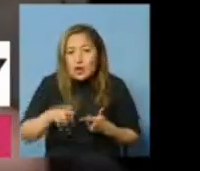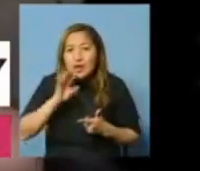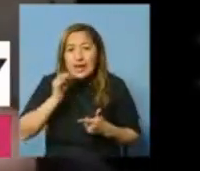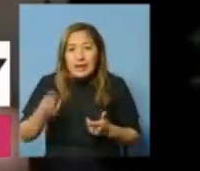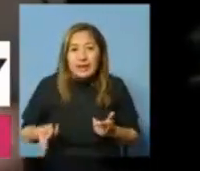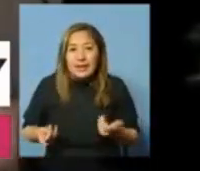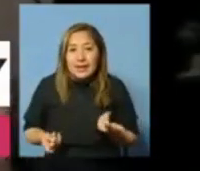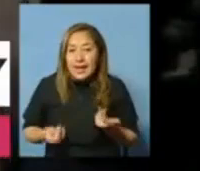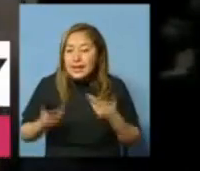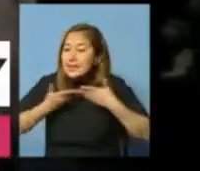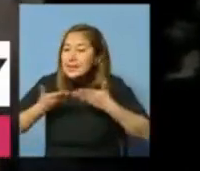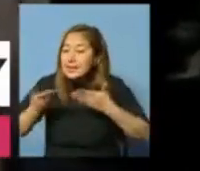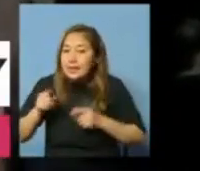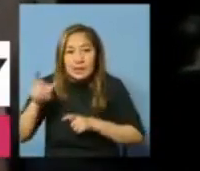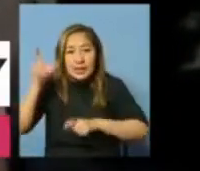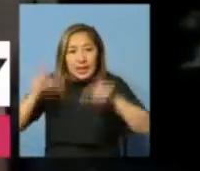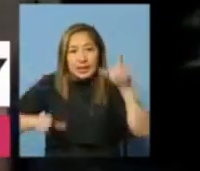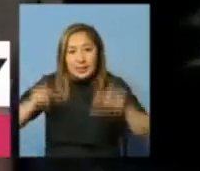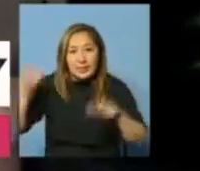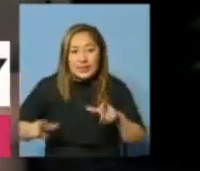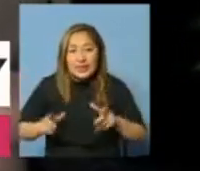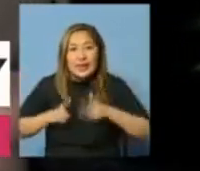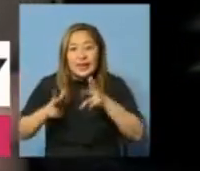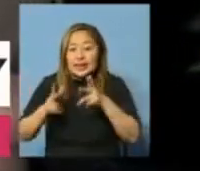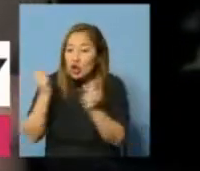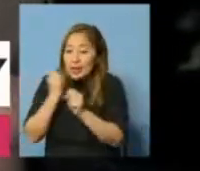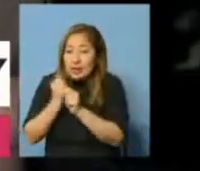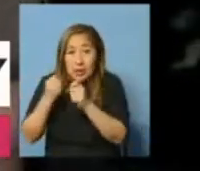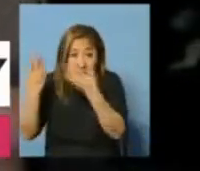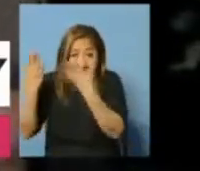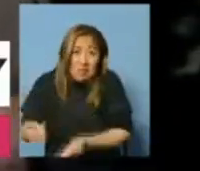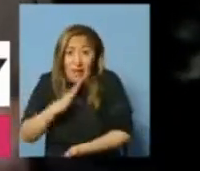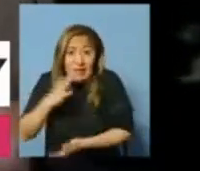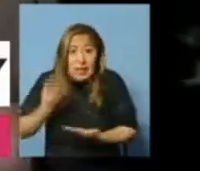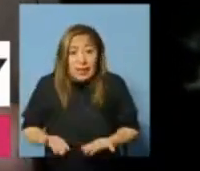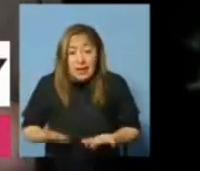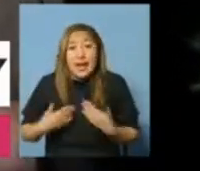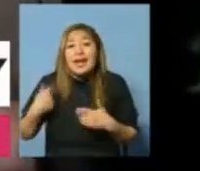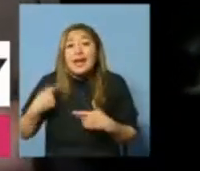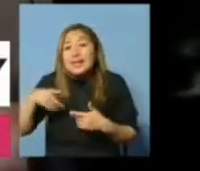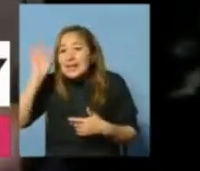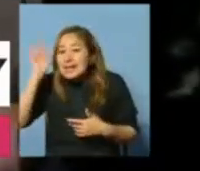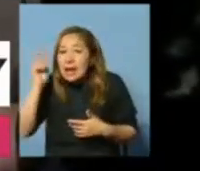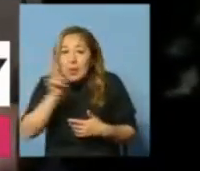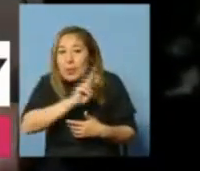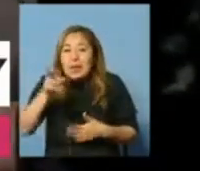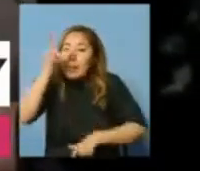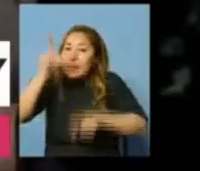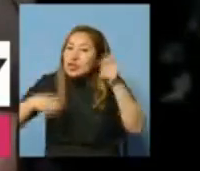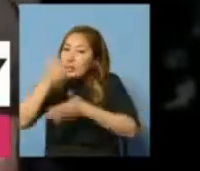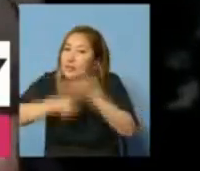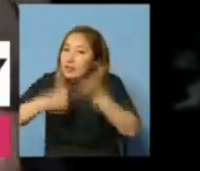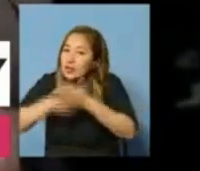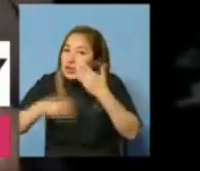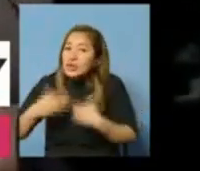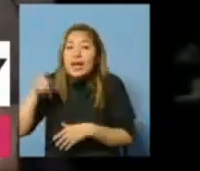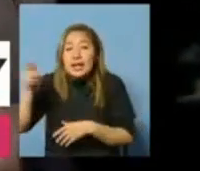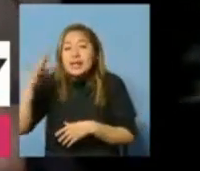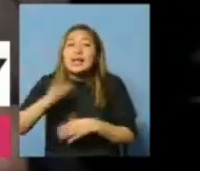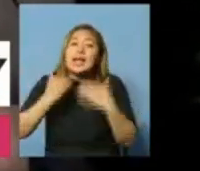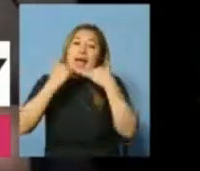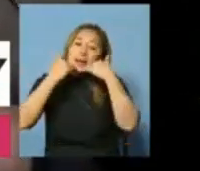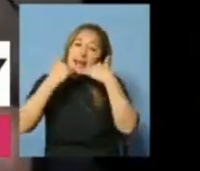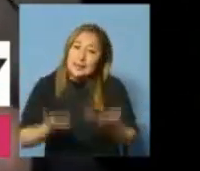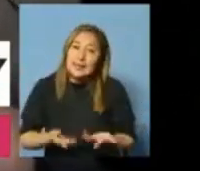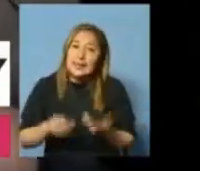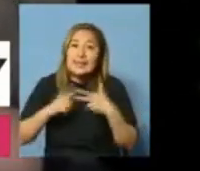realmente al servicio de lo que él dijo que iba a hacer, que valora lo que la gente hace en términos de esfuerzo, que